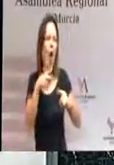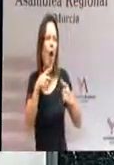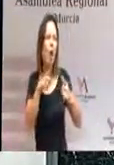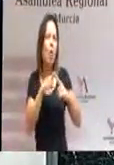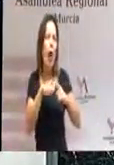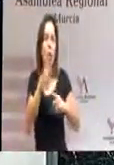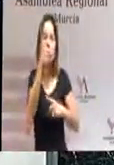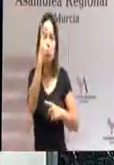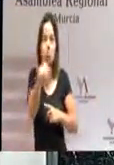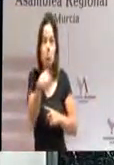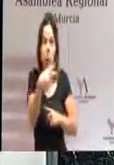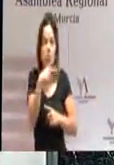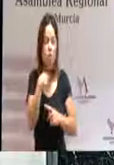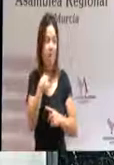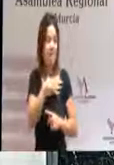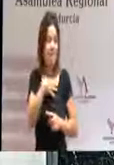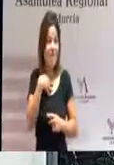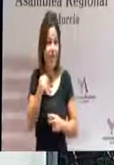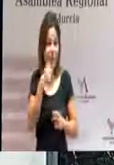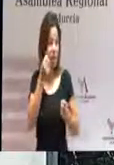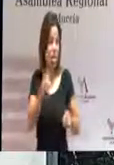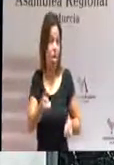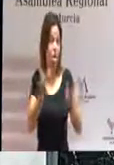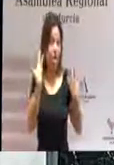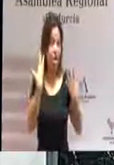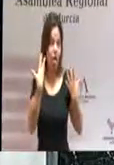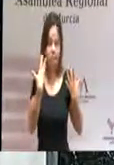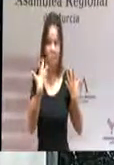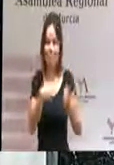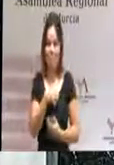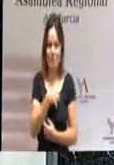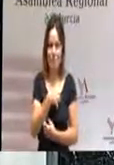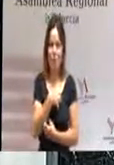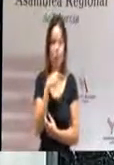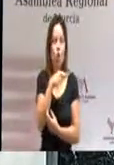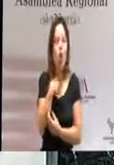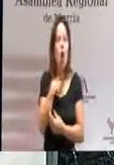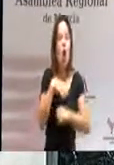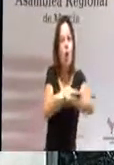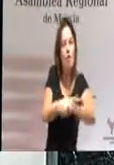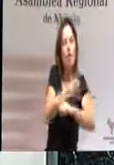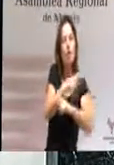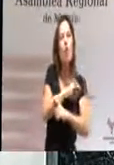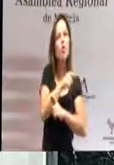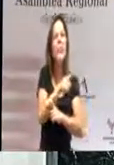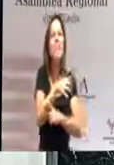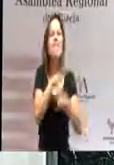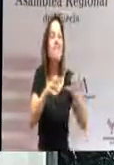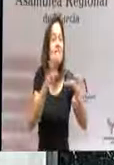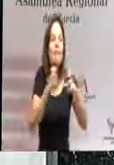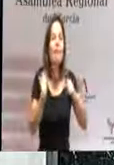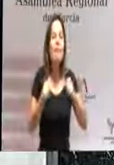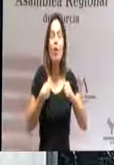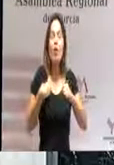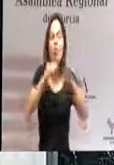ceguera interesada. Le ciega a usted y a su gobierno el deseo de volver cuanto antes a lo de